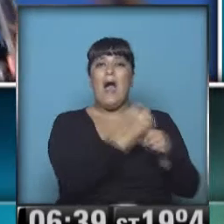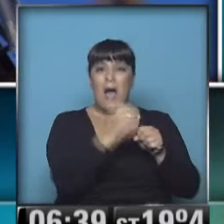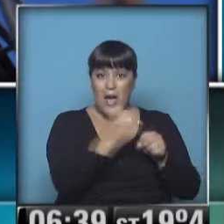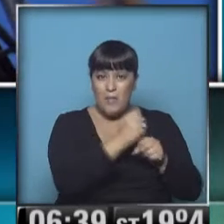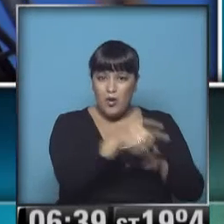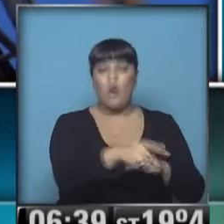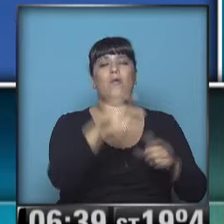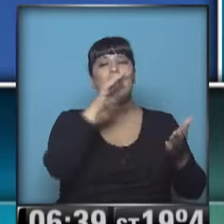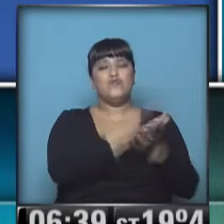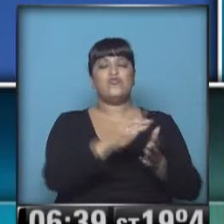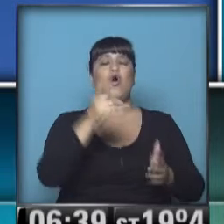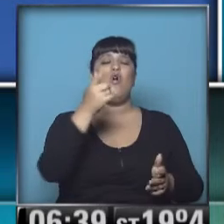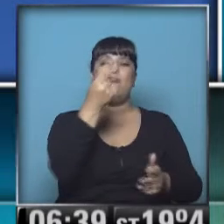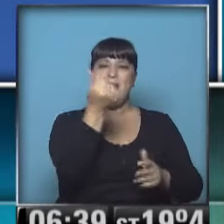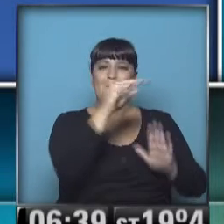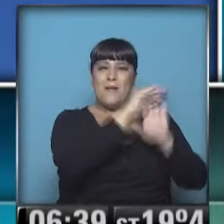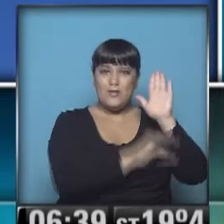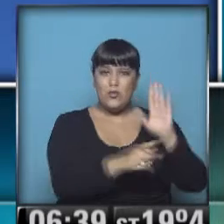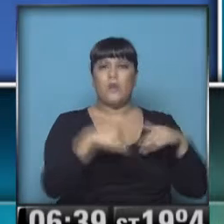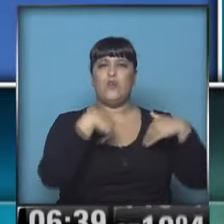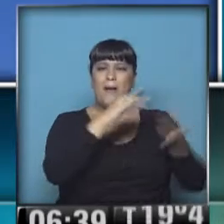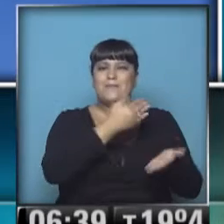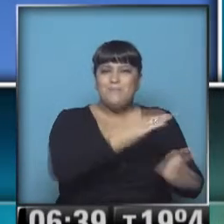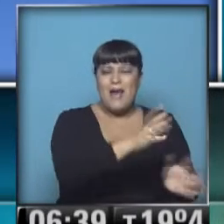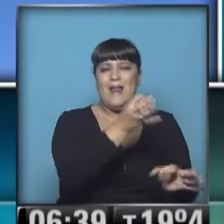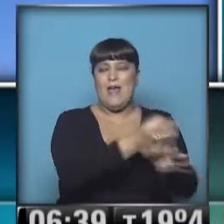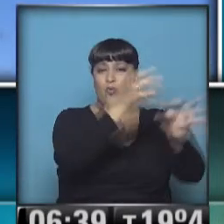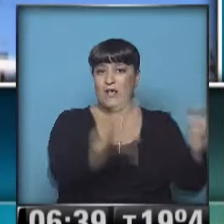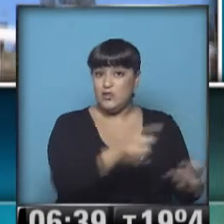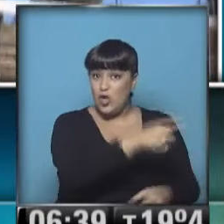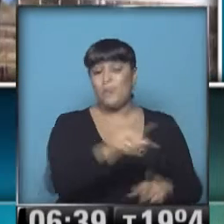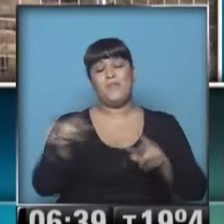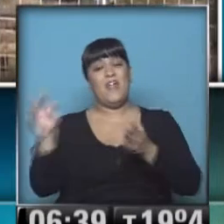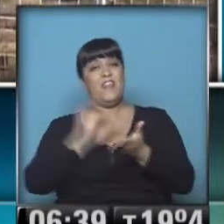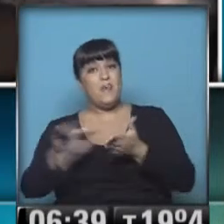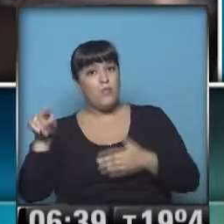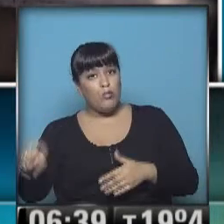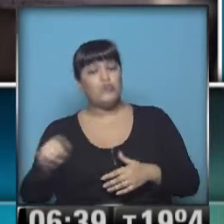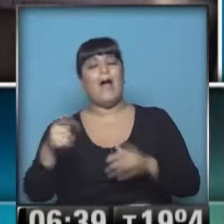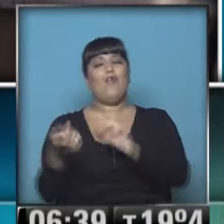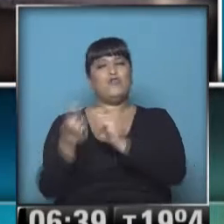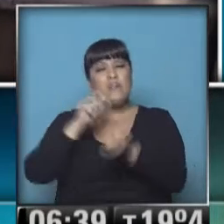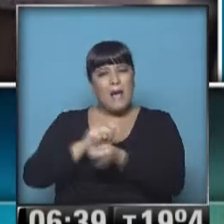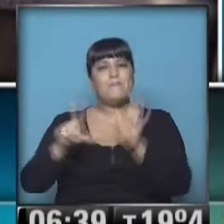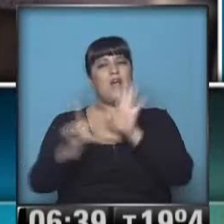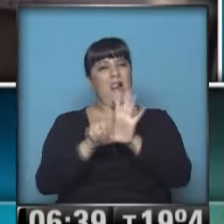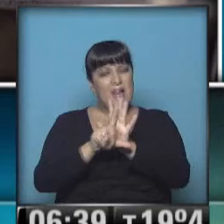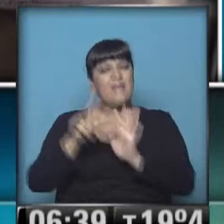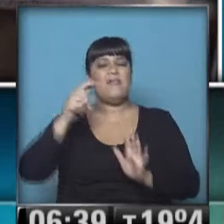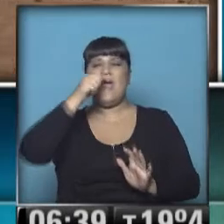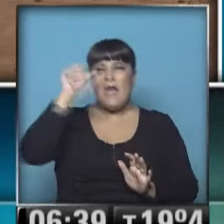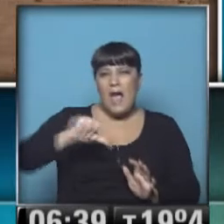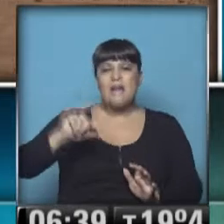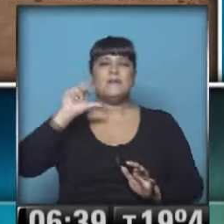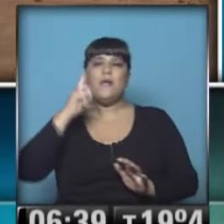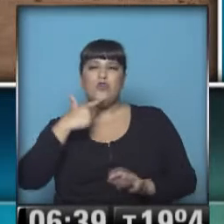recuperación económica y destina más fondos a programas educativos. En diputados se vota la reforma de la ley de hidrocarburos para generar